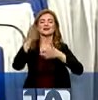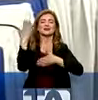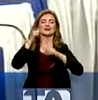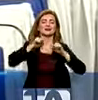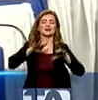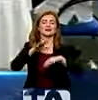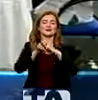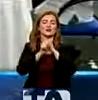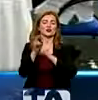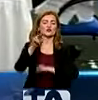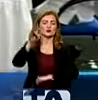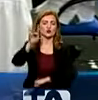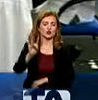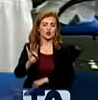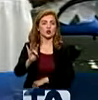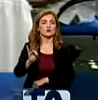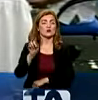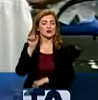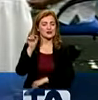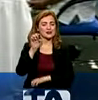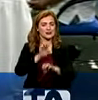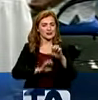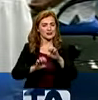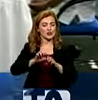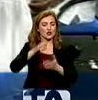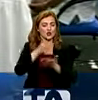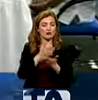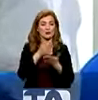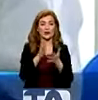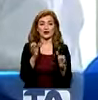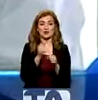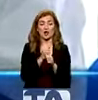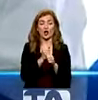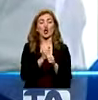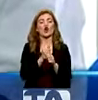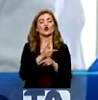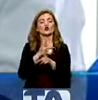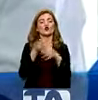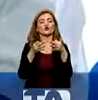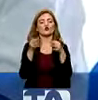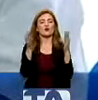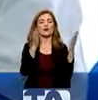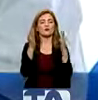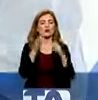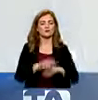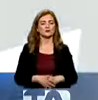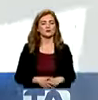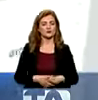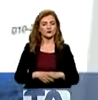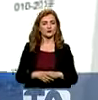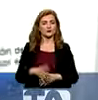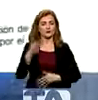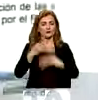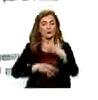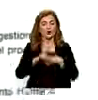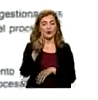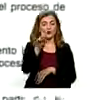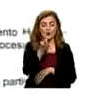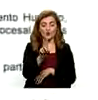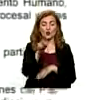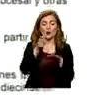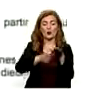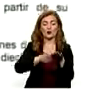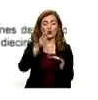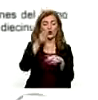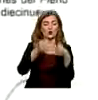septiembre pasado, cuando fue suspendida la evaluación que pretendía realizar el Consejo de la Judicatura Transitorio. En total, son 21 los jueces